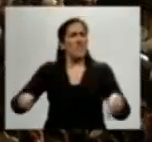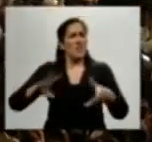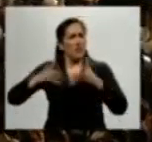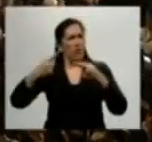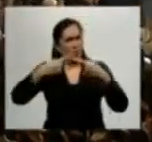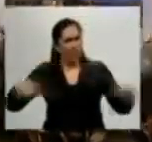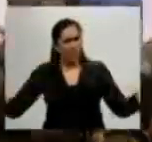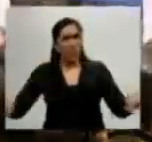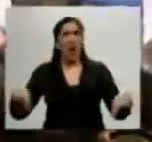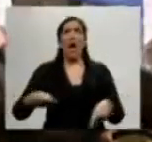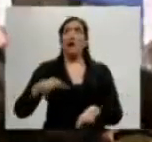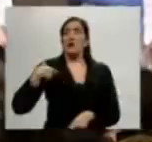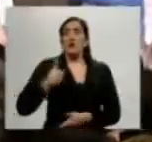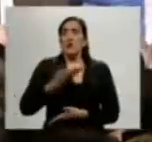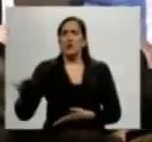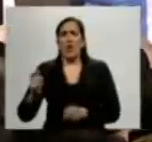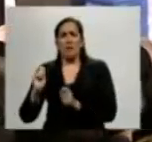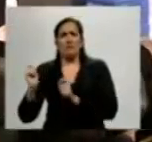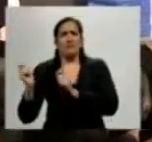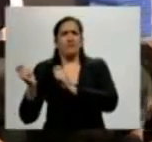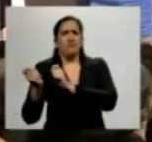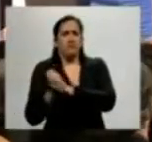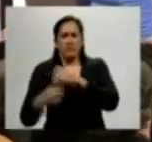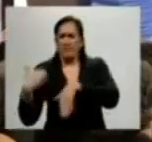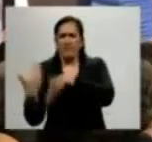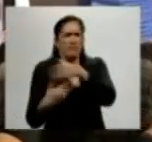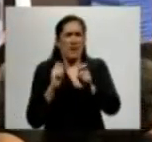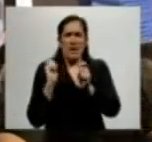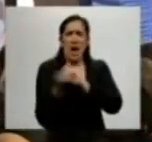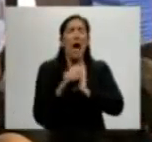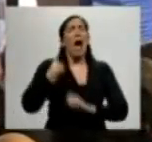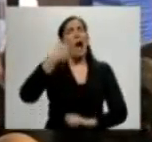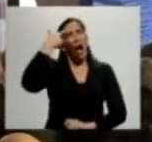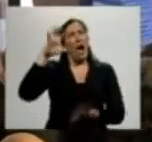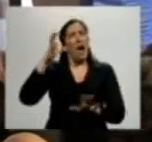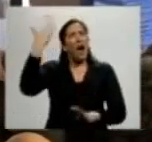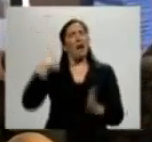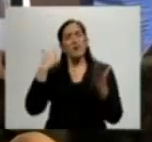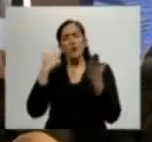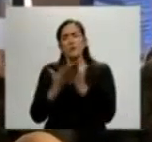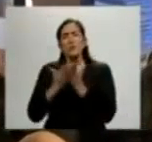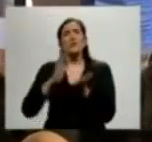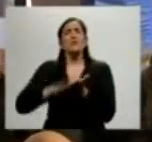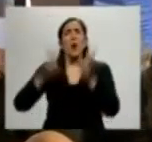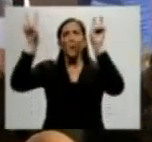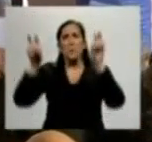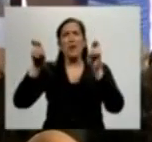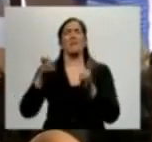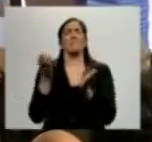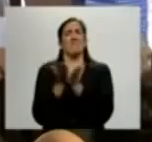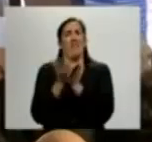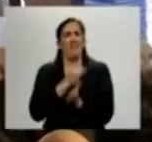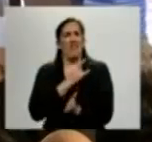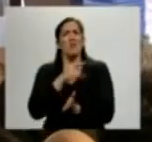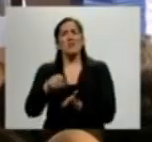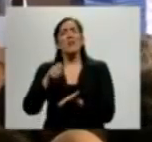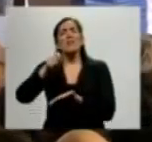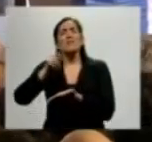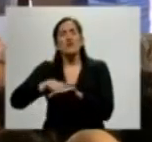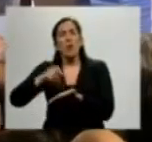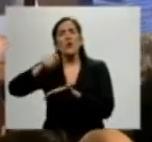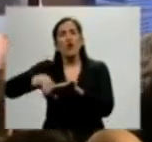ante una sociedad que se ha transformado profundamente. Yo me acuerdo que cuando uno estudiaba contratos, bueno, tenía los derechos o derechos reales